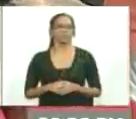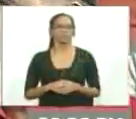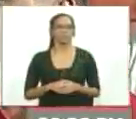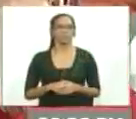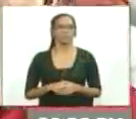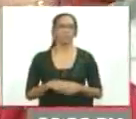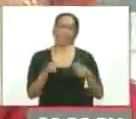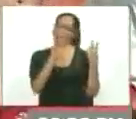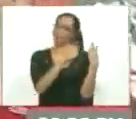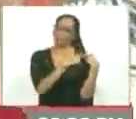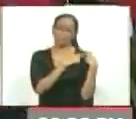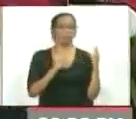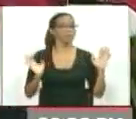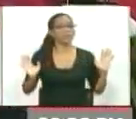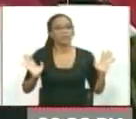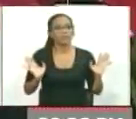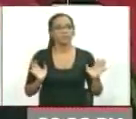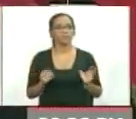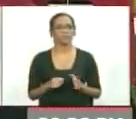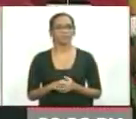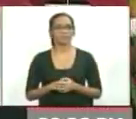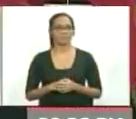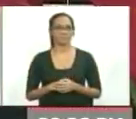Que asuma su responsabilidad.